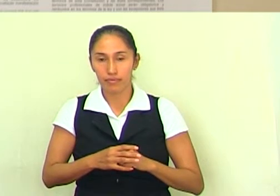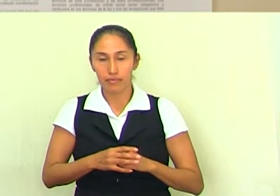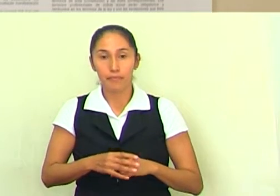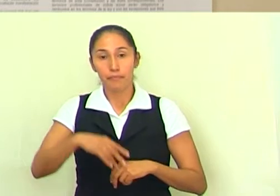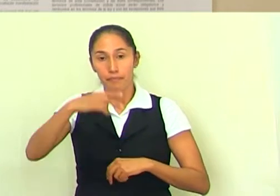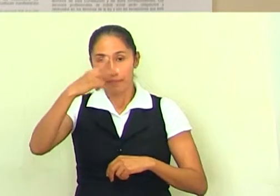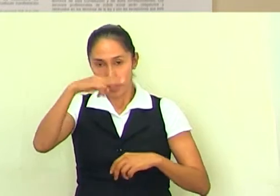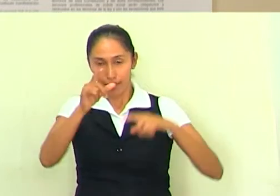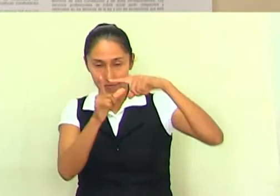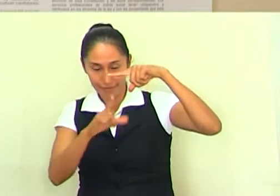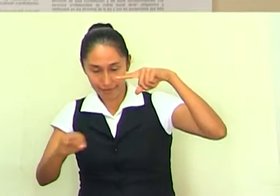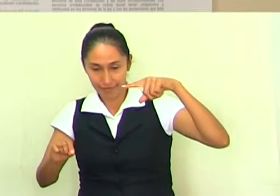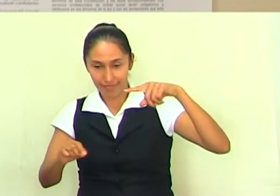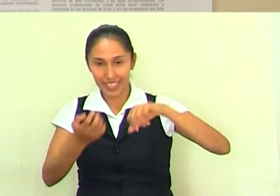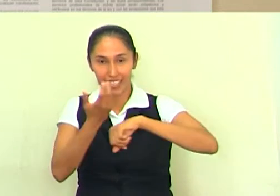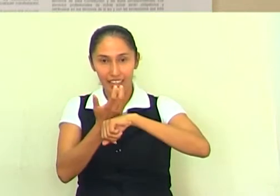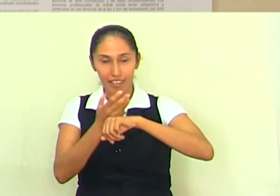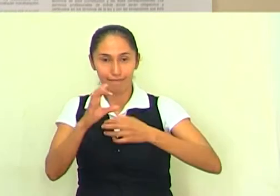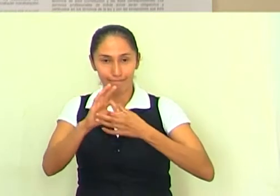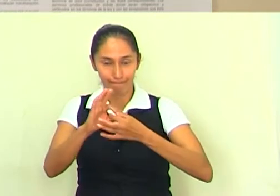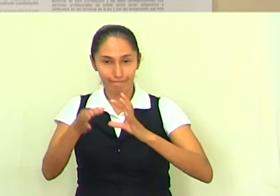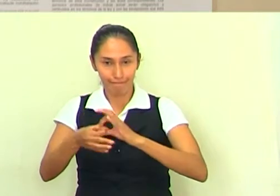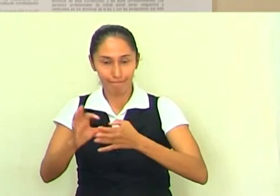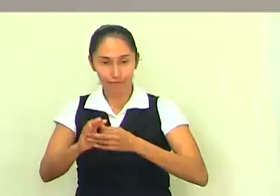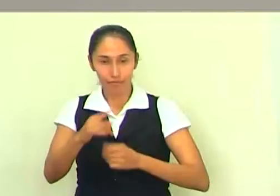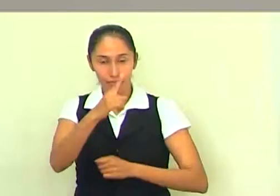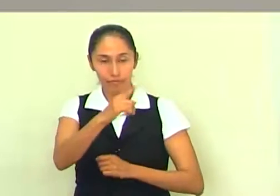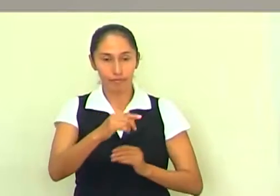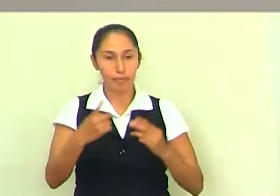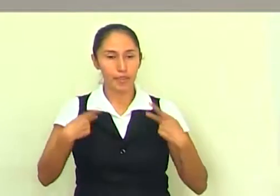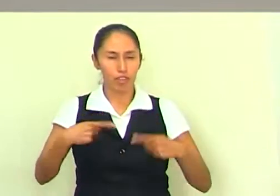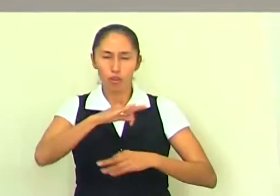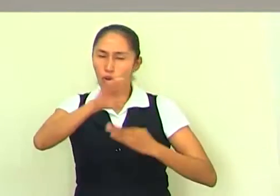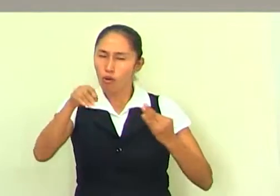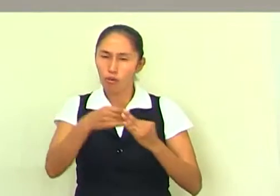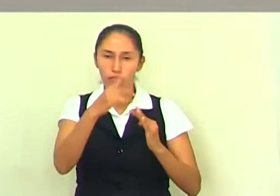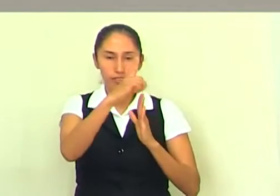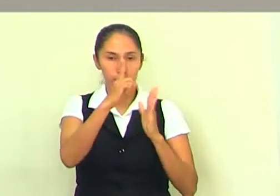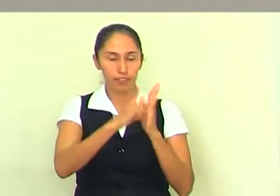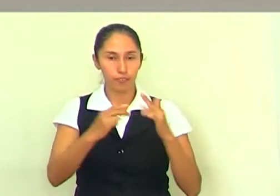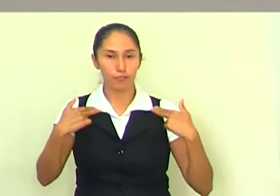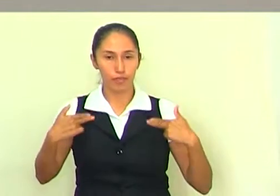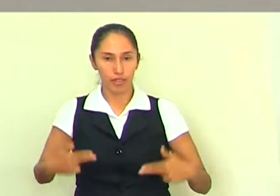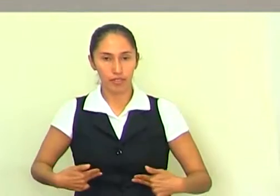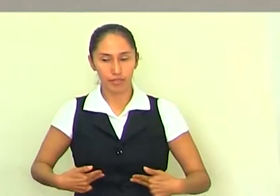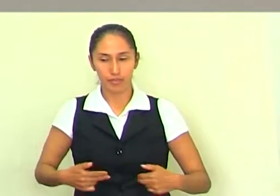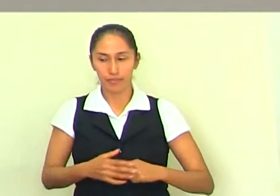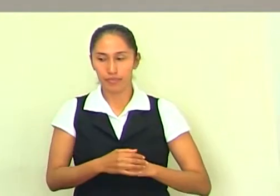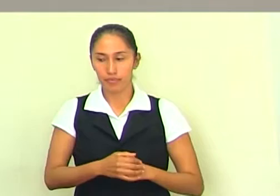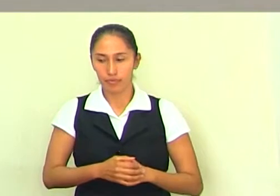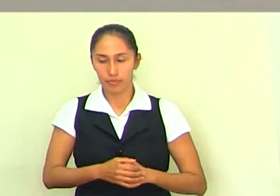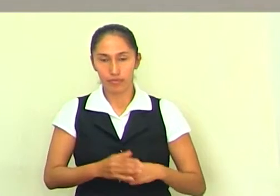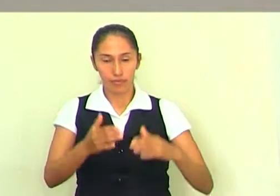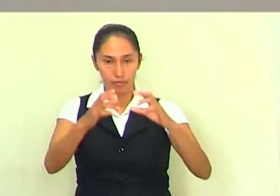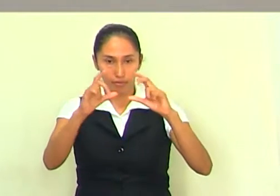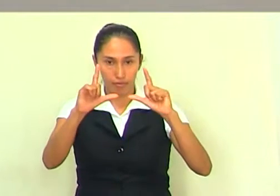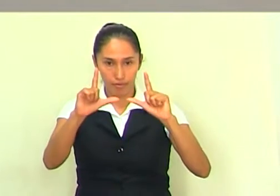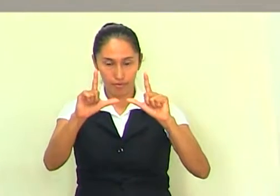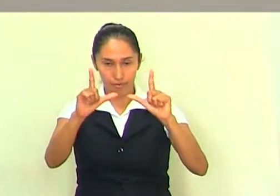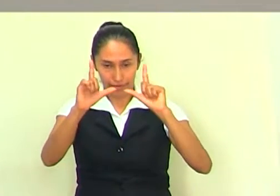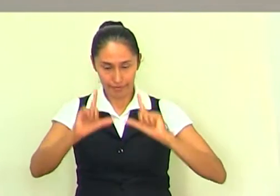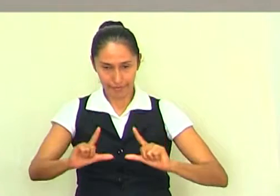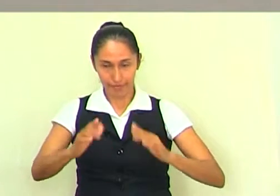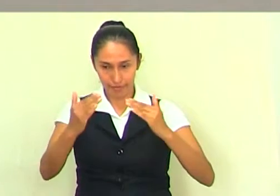las personas gozarán de los derechos humanos. ¿Ok? Y nos vamos al segundo párrafo y lo